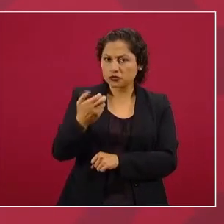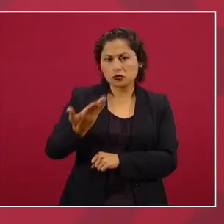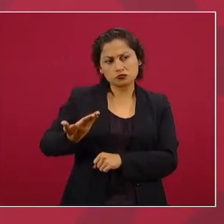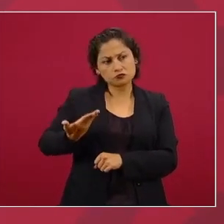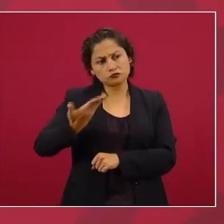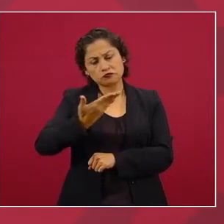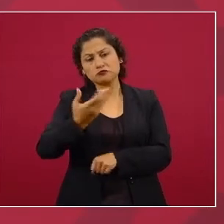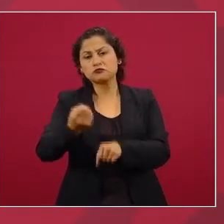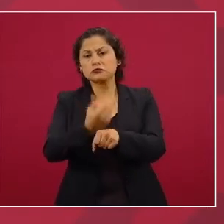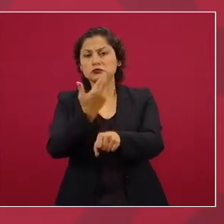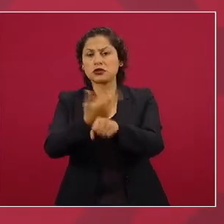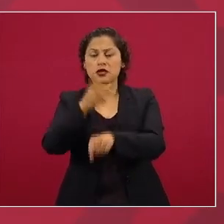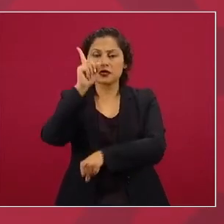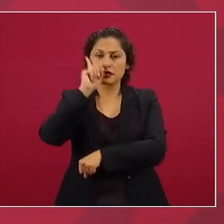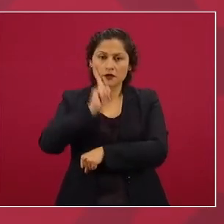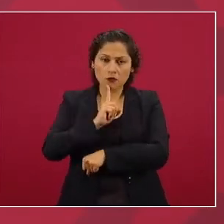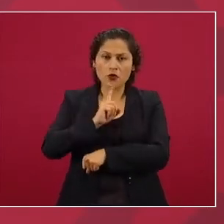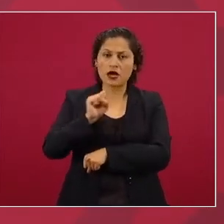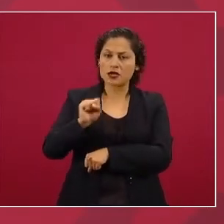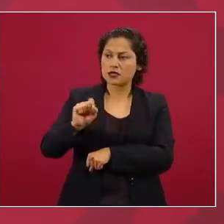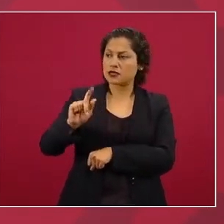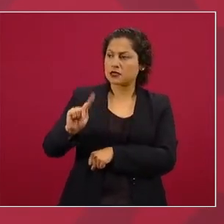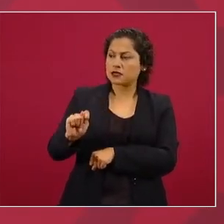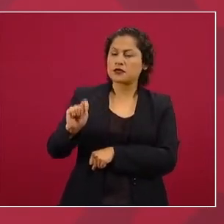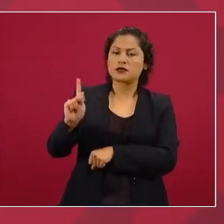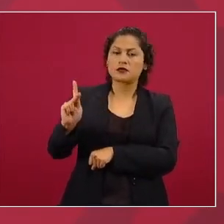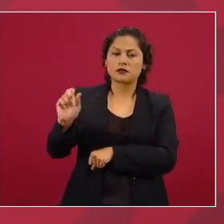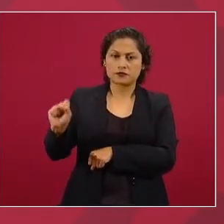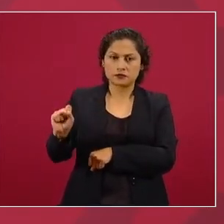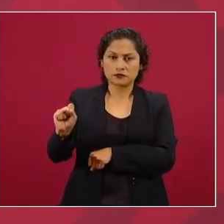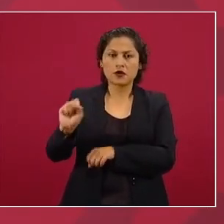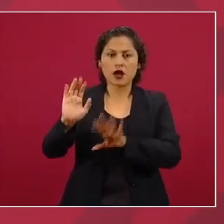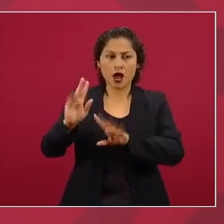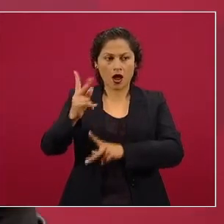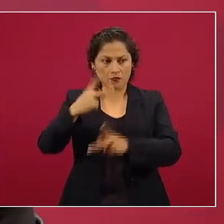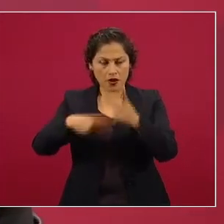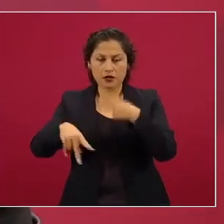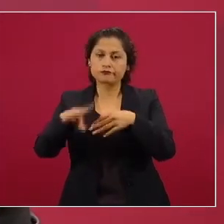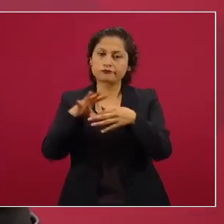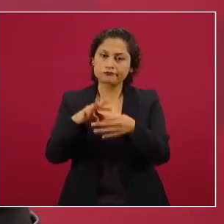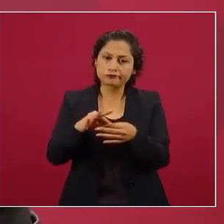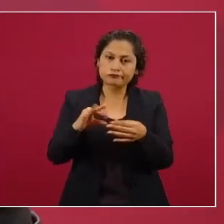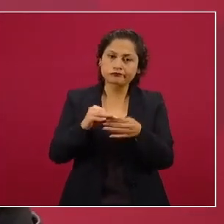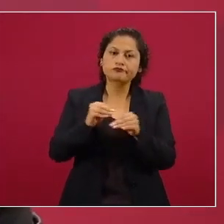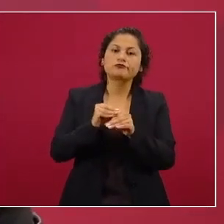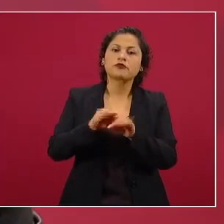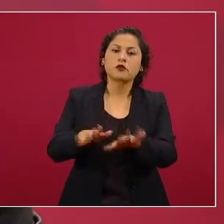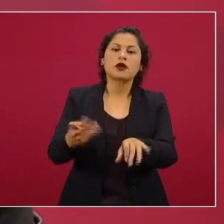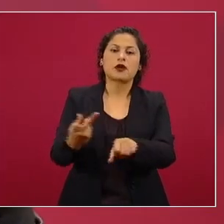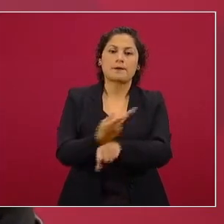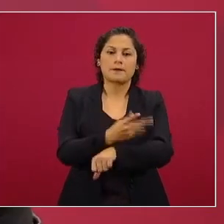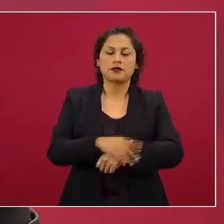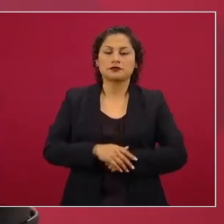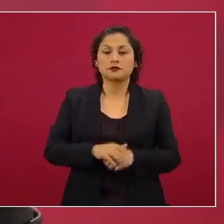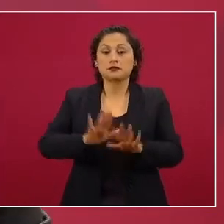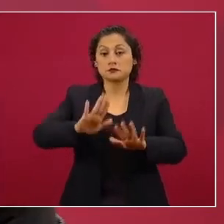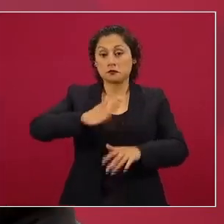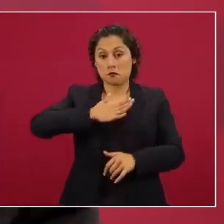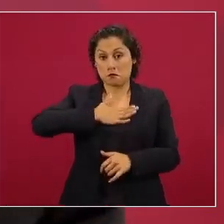a la Secretaría del Trabajo, ellos van a informar, y yo pienso que no